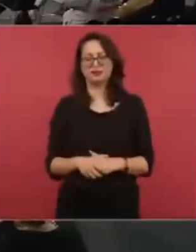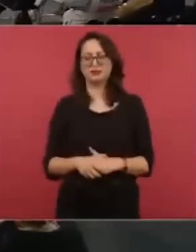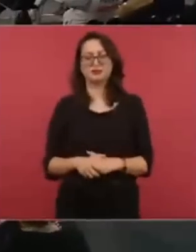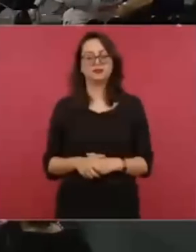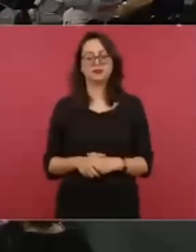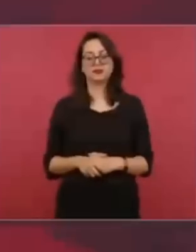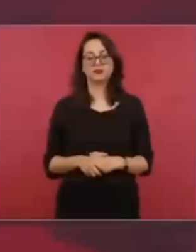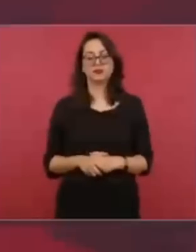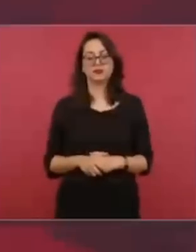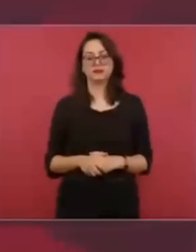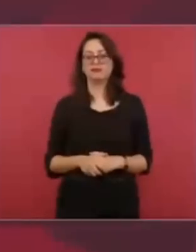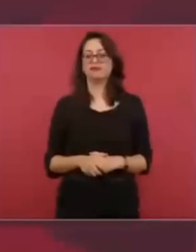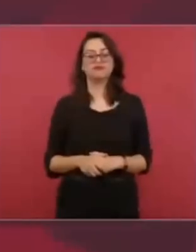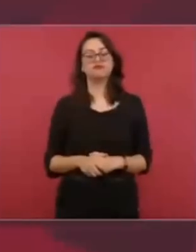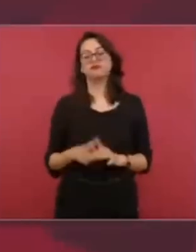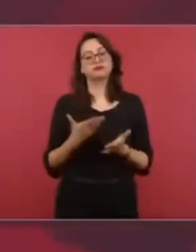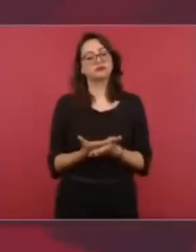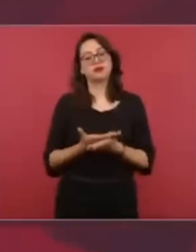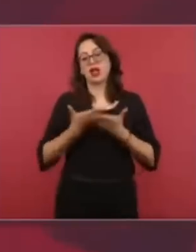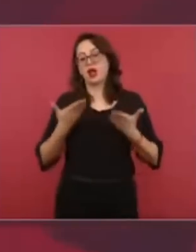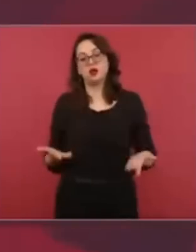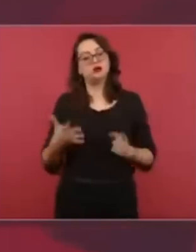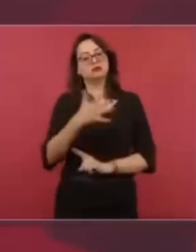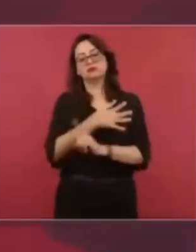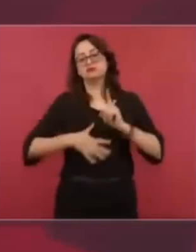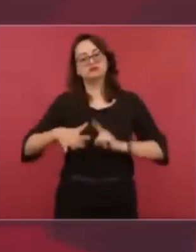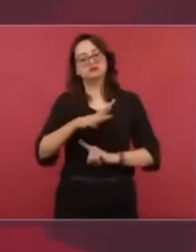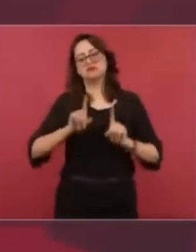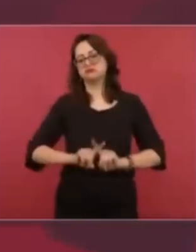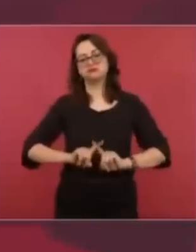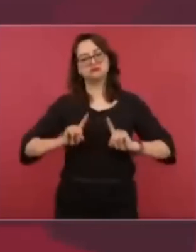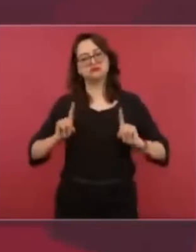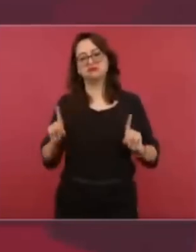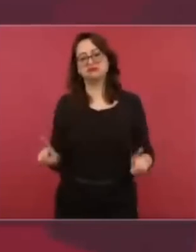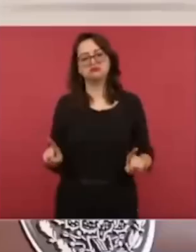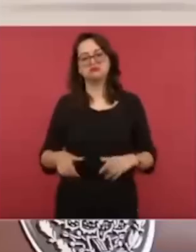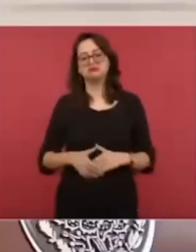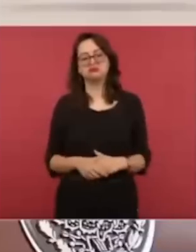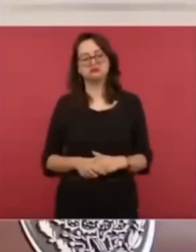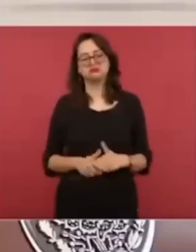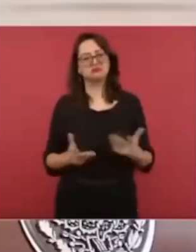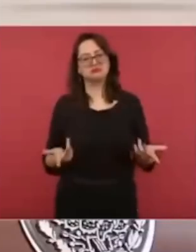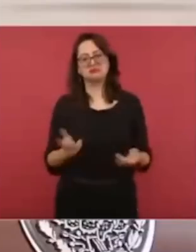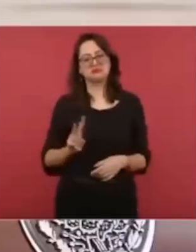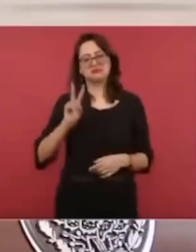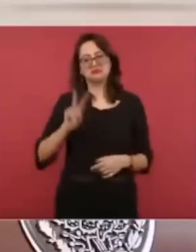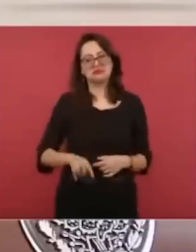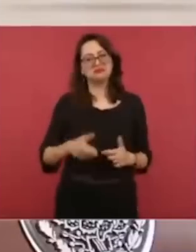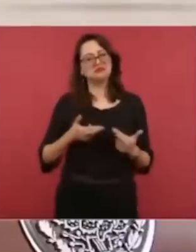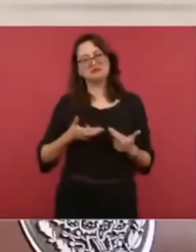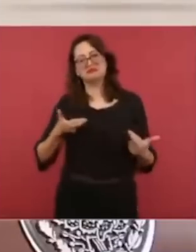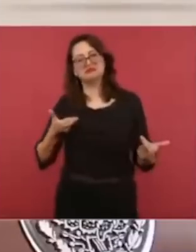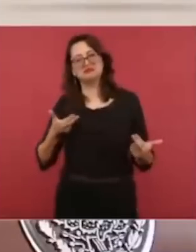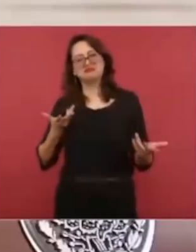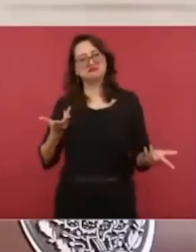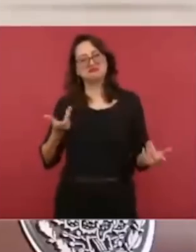Judicial Ojalá Y el pueblo De México En su mayoría Vote por el plan C Amigos